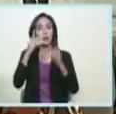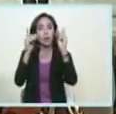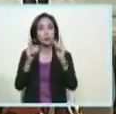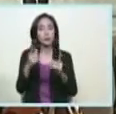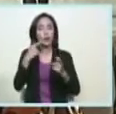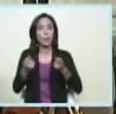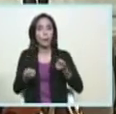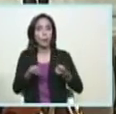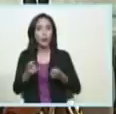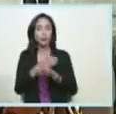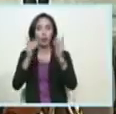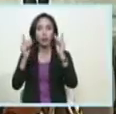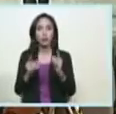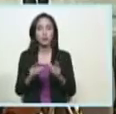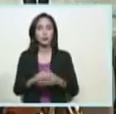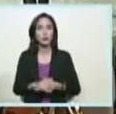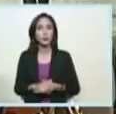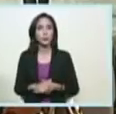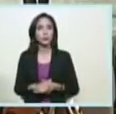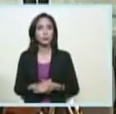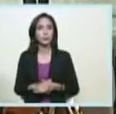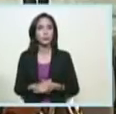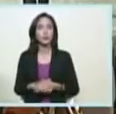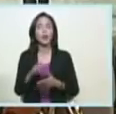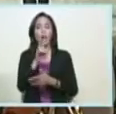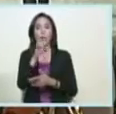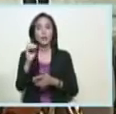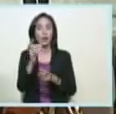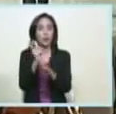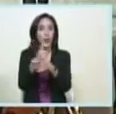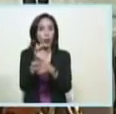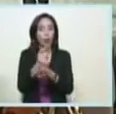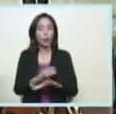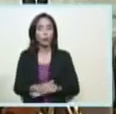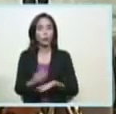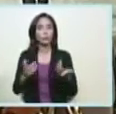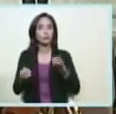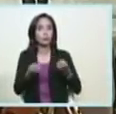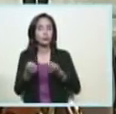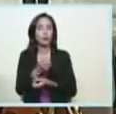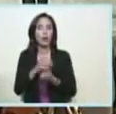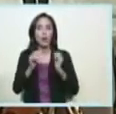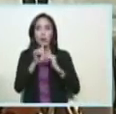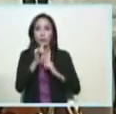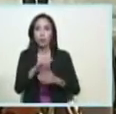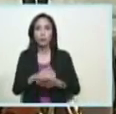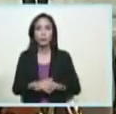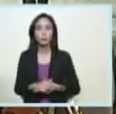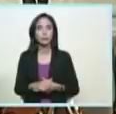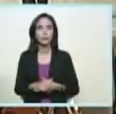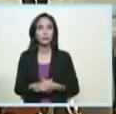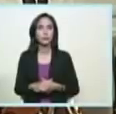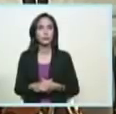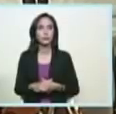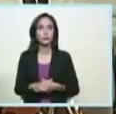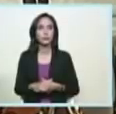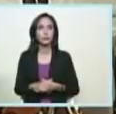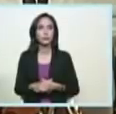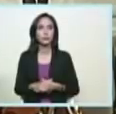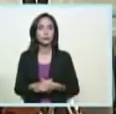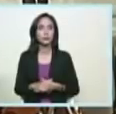preparatorias del 20 de agosto de la activación del programa de recuperación económica